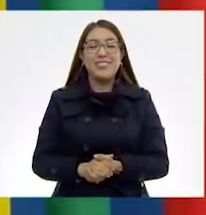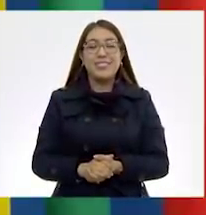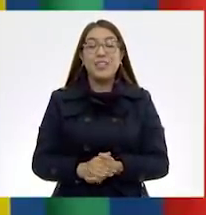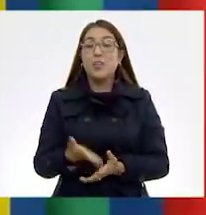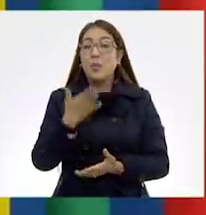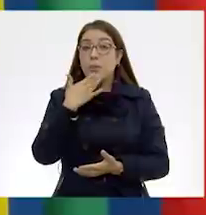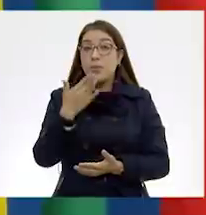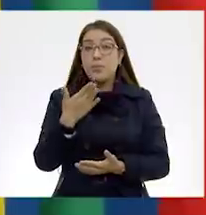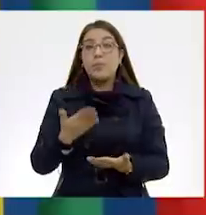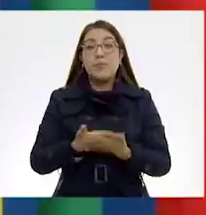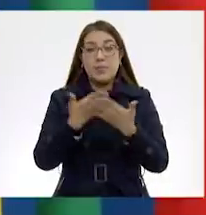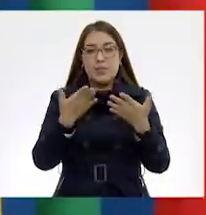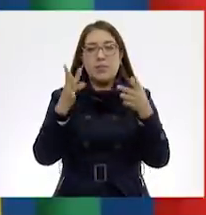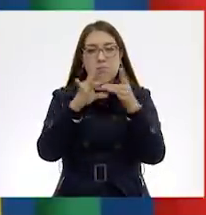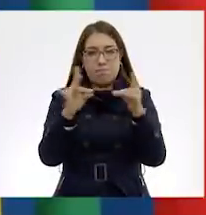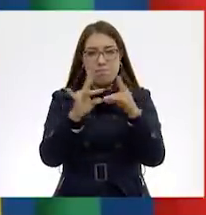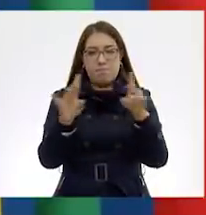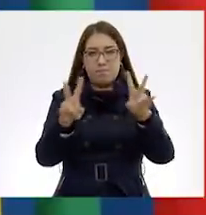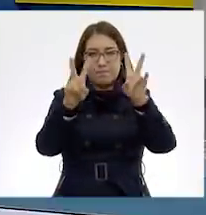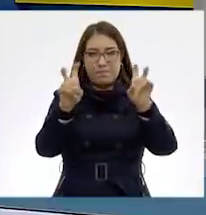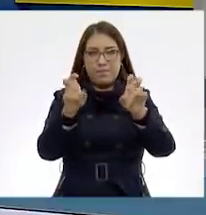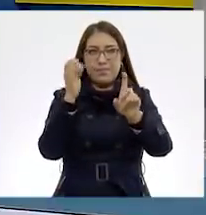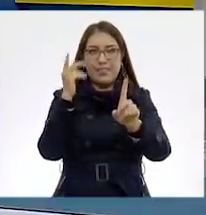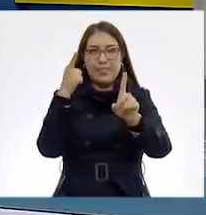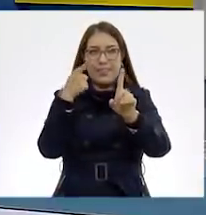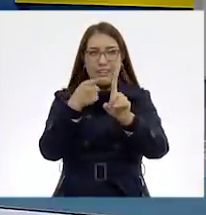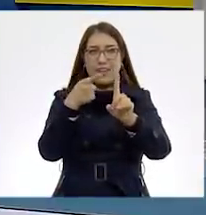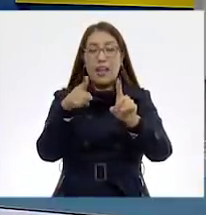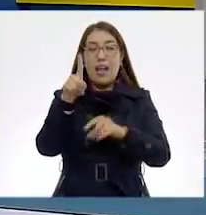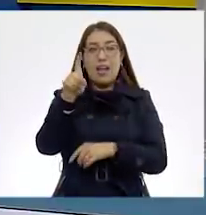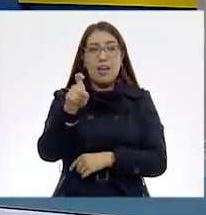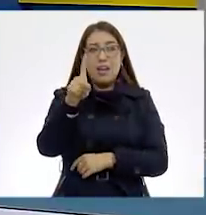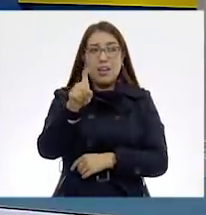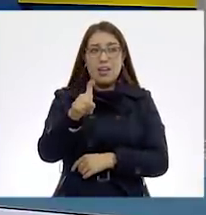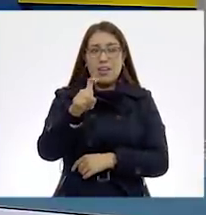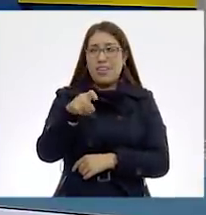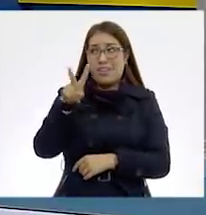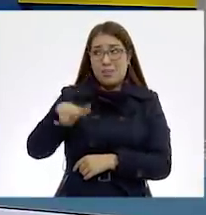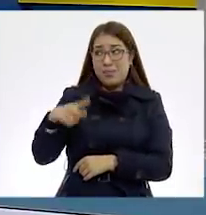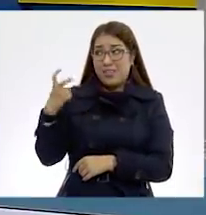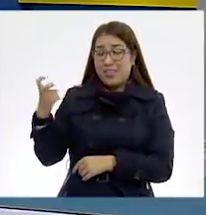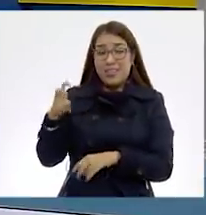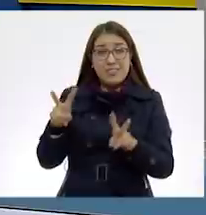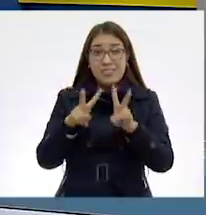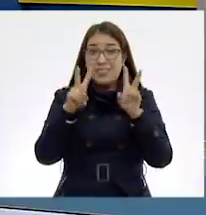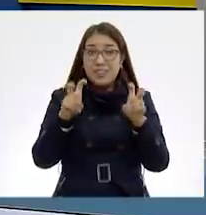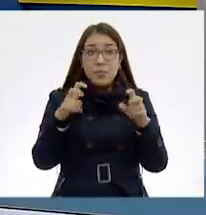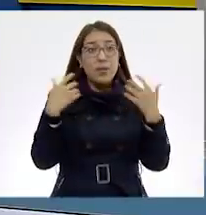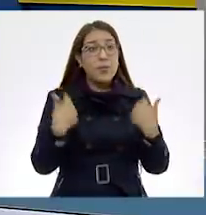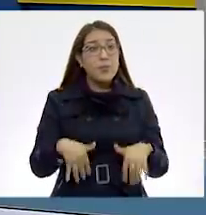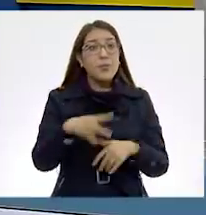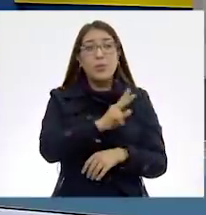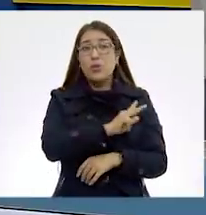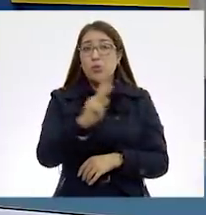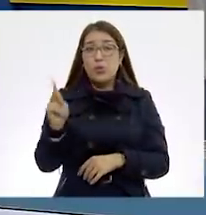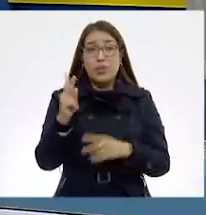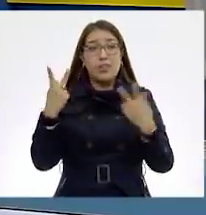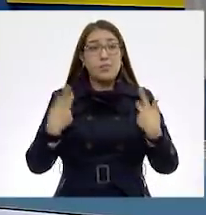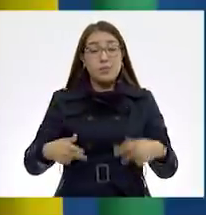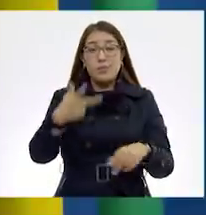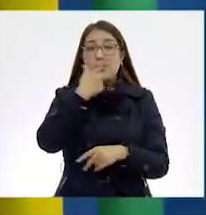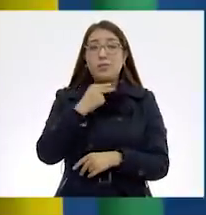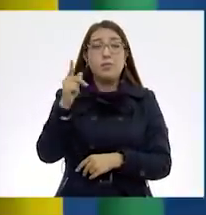Entonces vamos a hablar sobre el agua. Muy bien. Excelente. Es un tema del cual debemos ocuparnos todas y